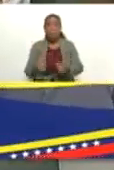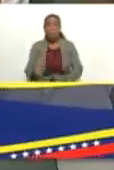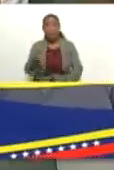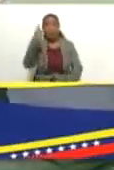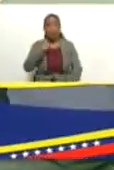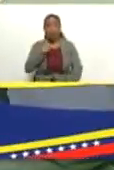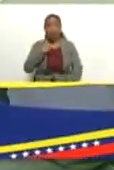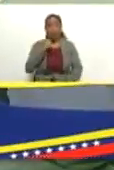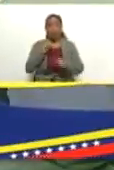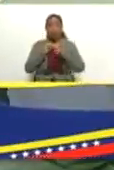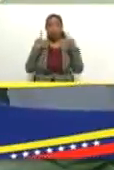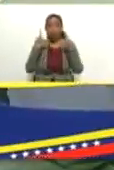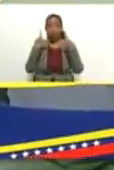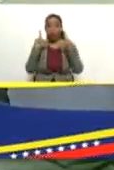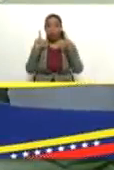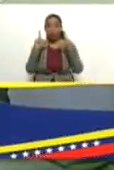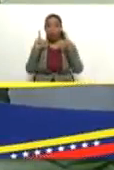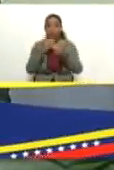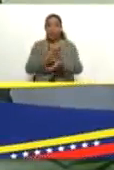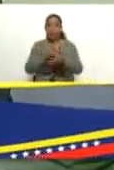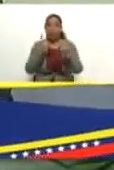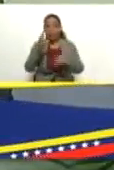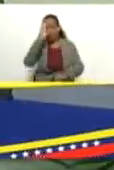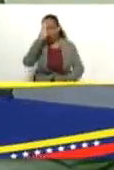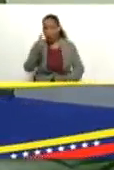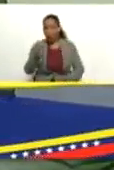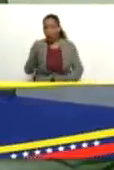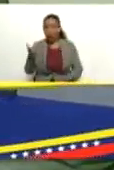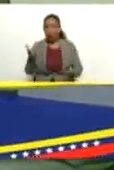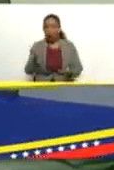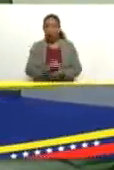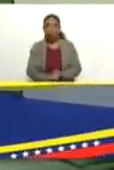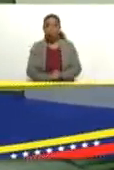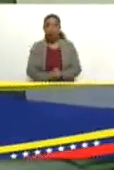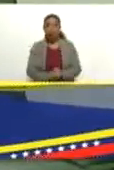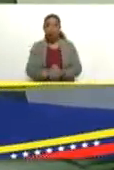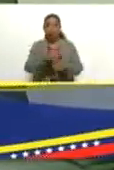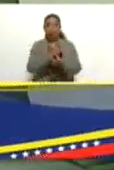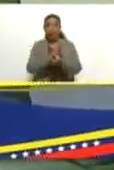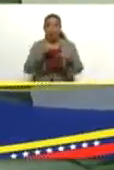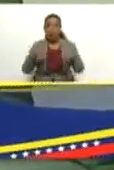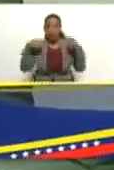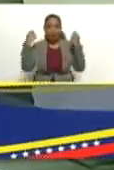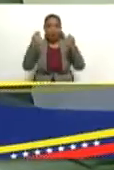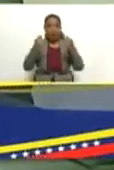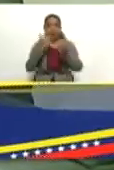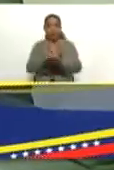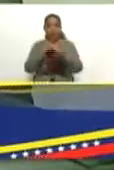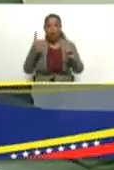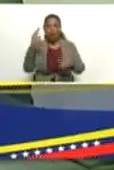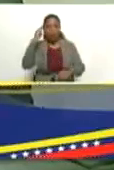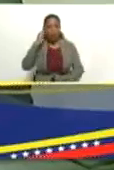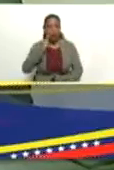impactó. Una democracia directa, ¿cómo es esto? Una democracia popular, una democracia